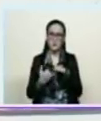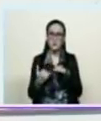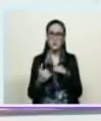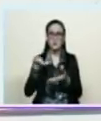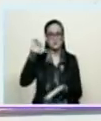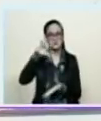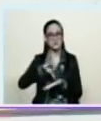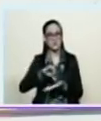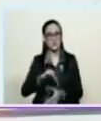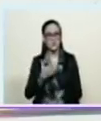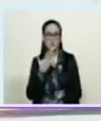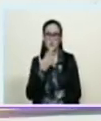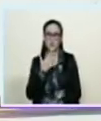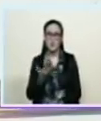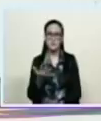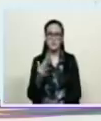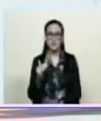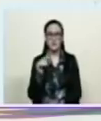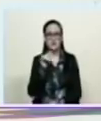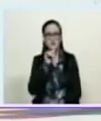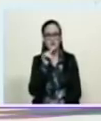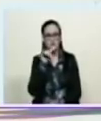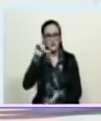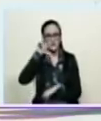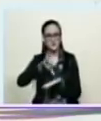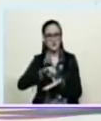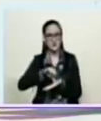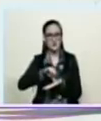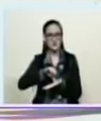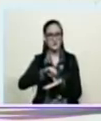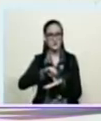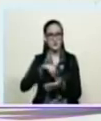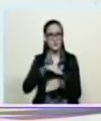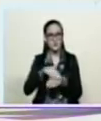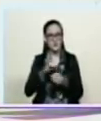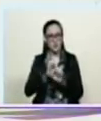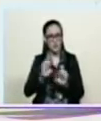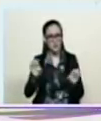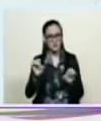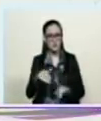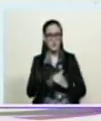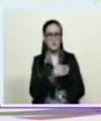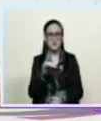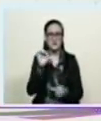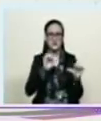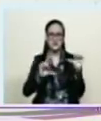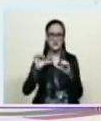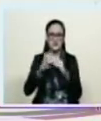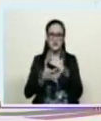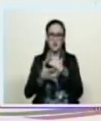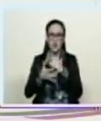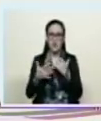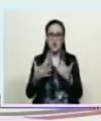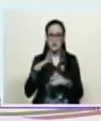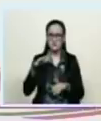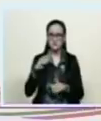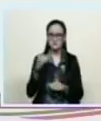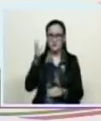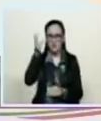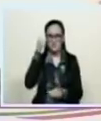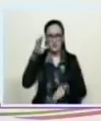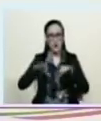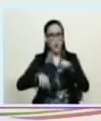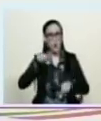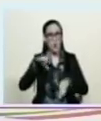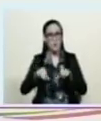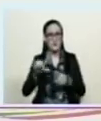y centros. Por ejemplo, Infocentro, que es una plataforma del Ministerio de Educación Universitaria y Ciencia y Tecnología, tiene una gran capacidad de cómputo. En cada